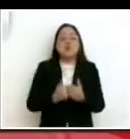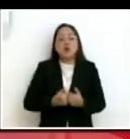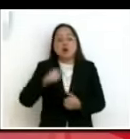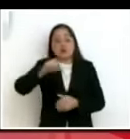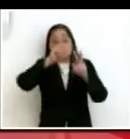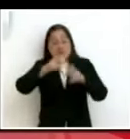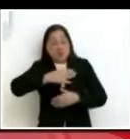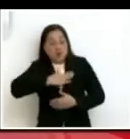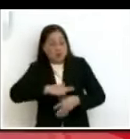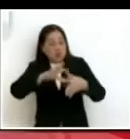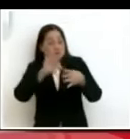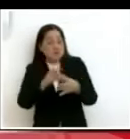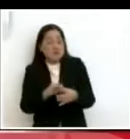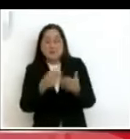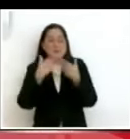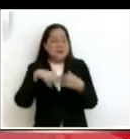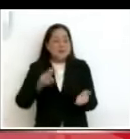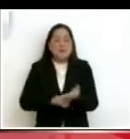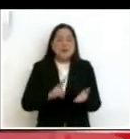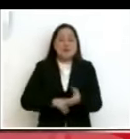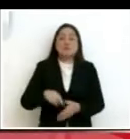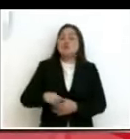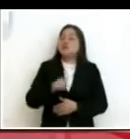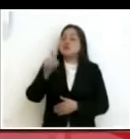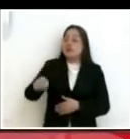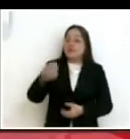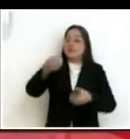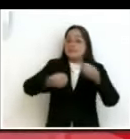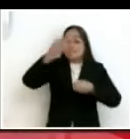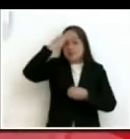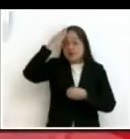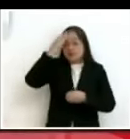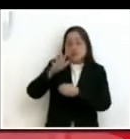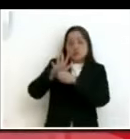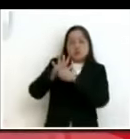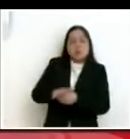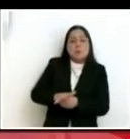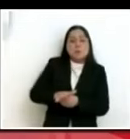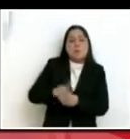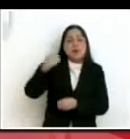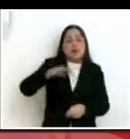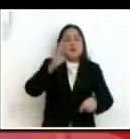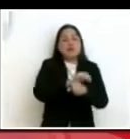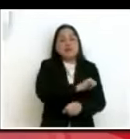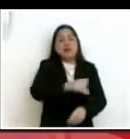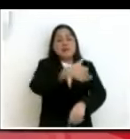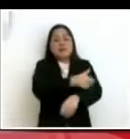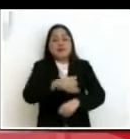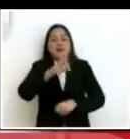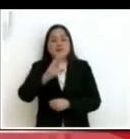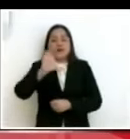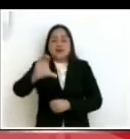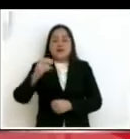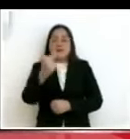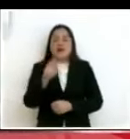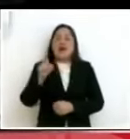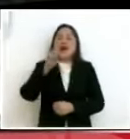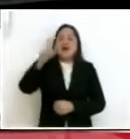¿O ya se les olvidó que presionaron a los ministros de la Corte para proteger a la familia de Calderón en el caso de la guardería